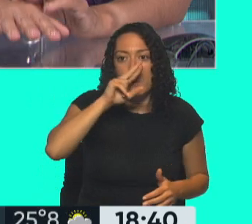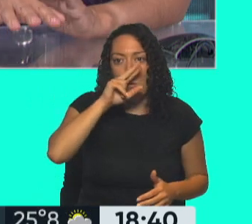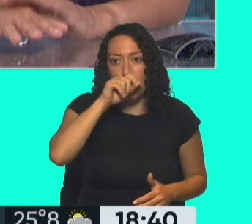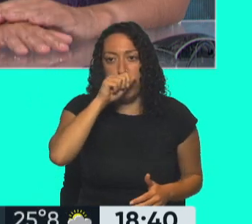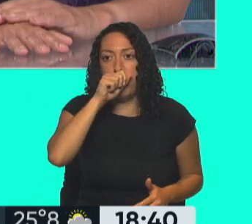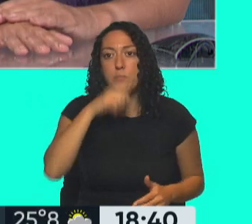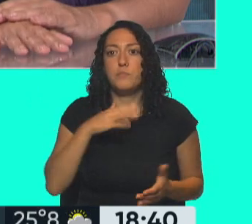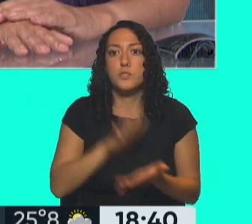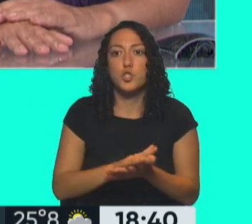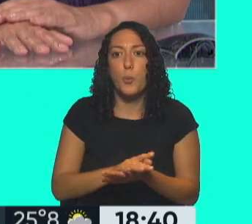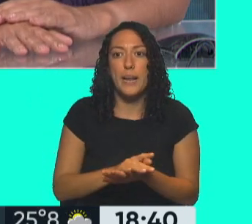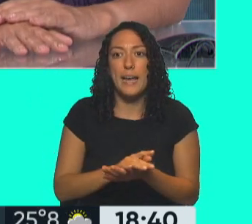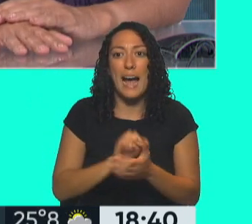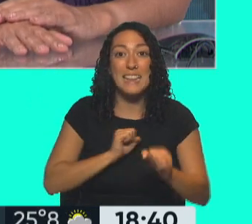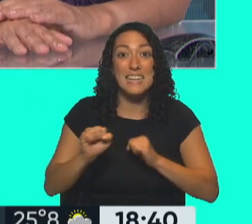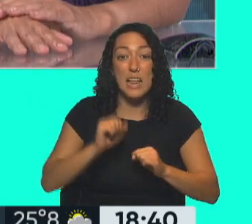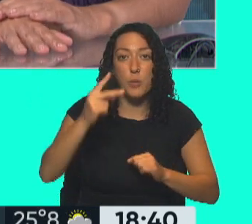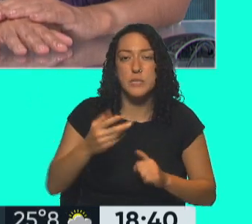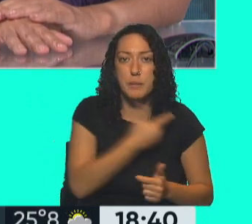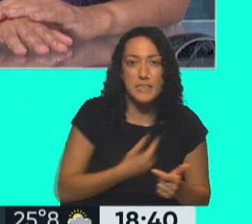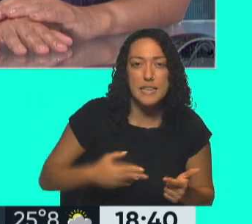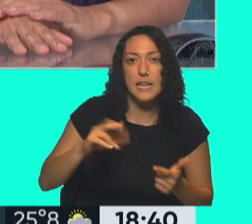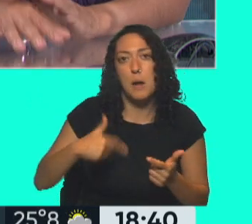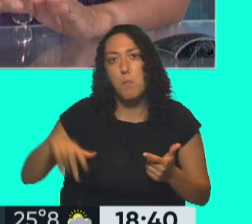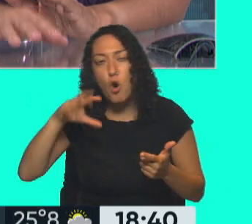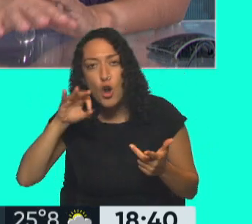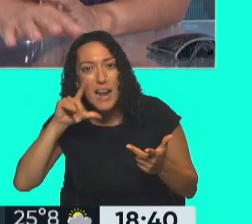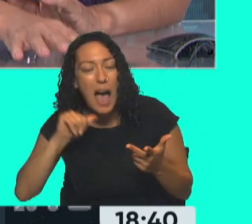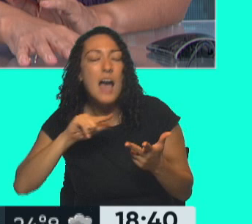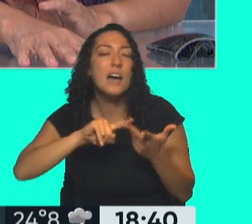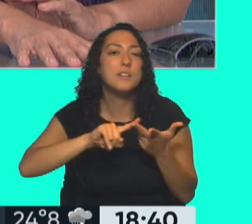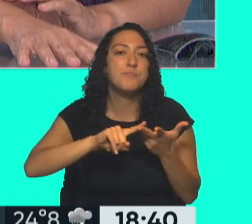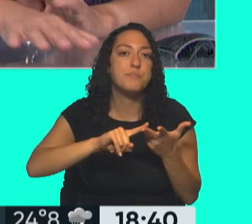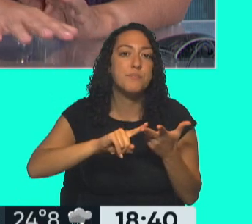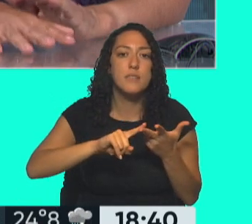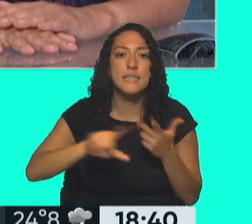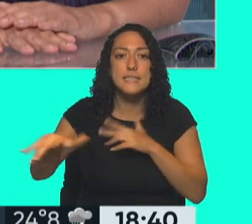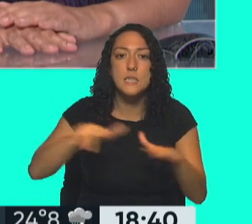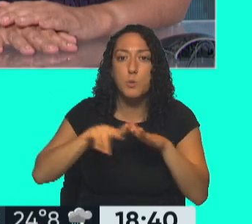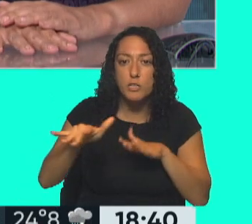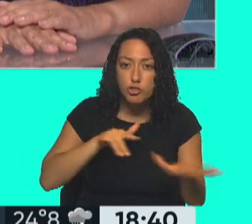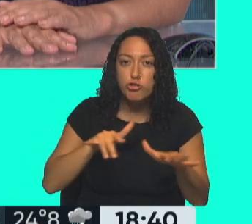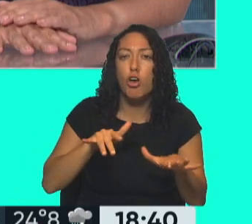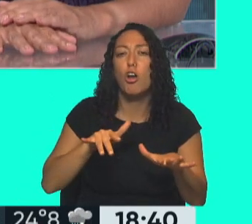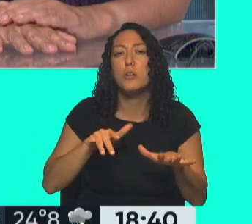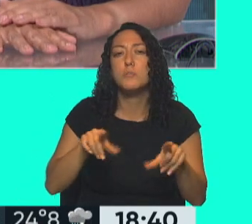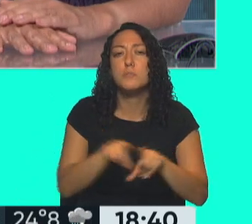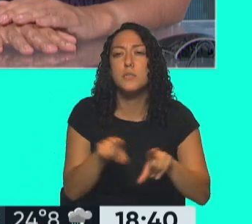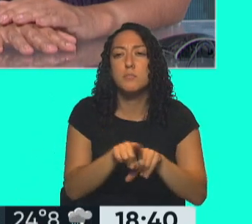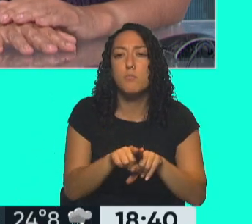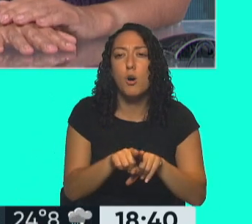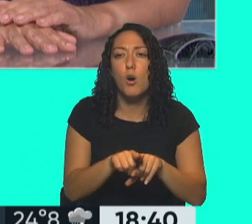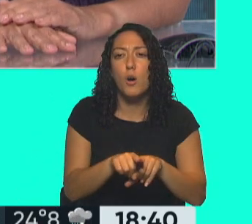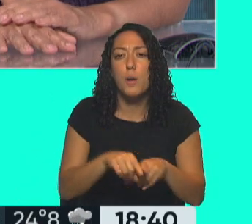el atentado contra la vicepresidenta y también también en la situación que se vio enfrentada